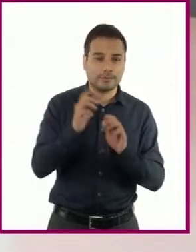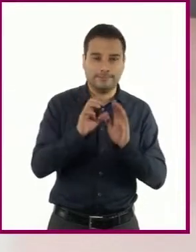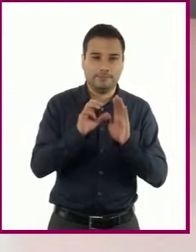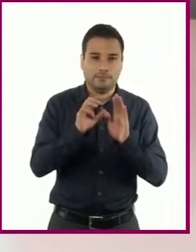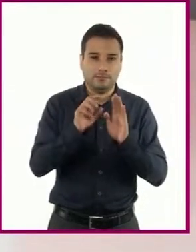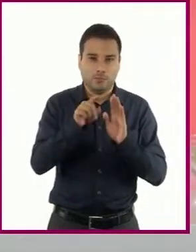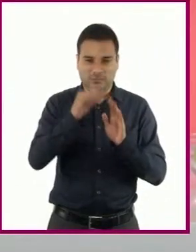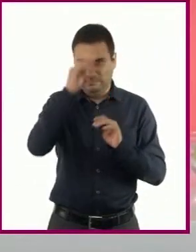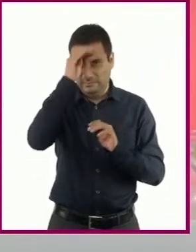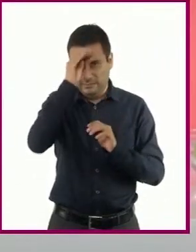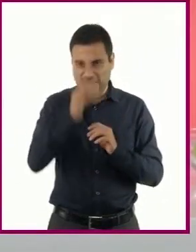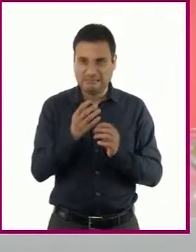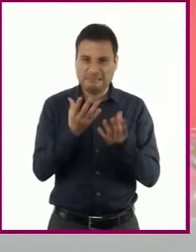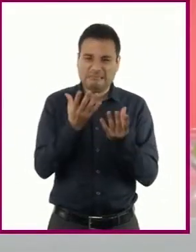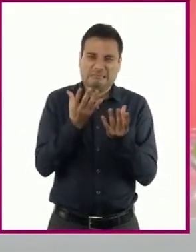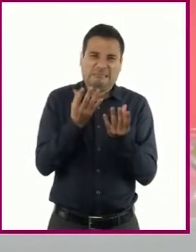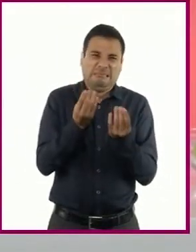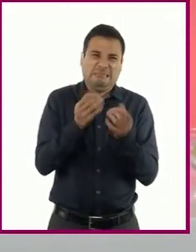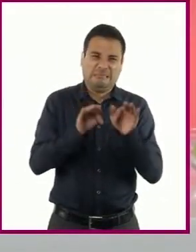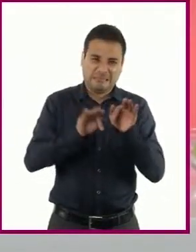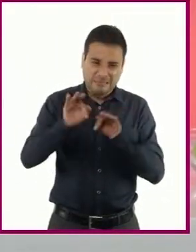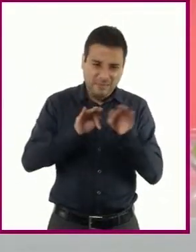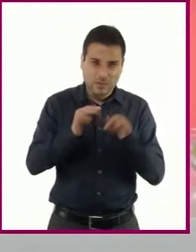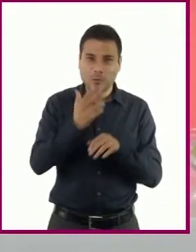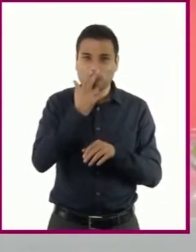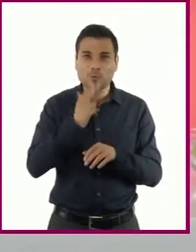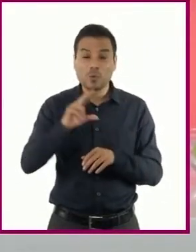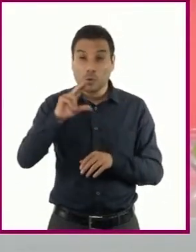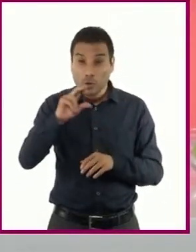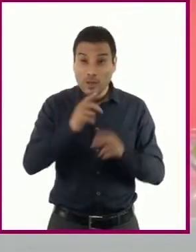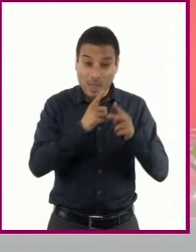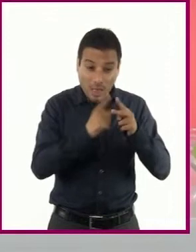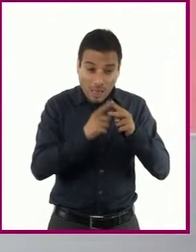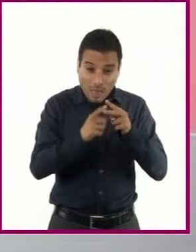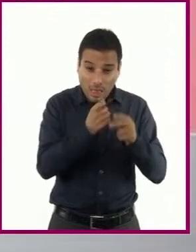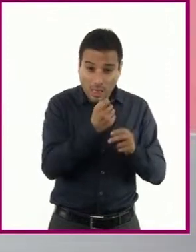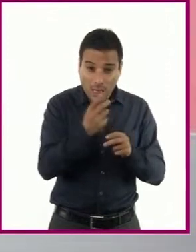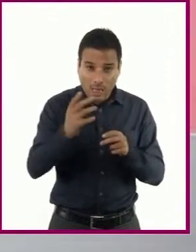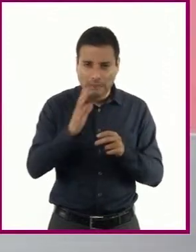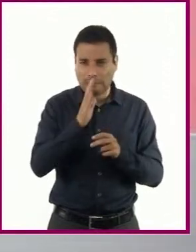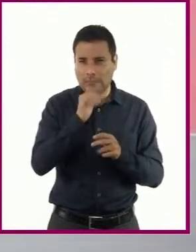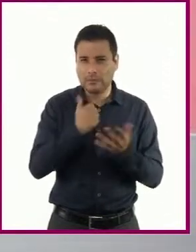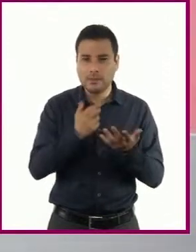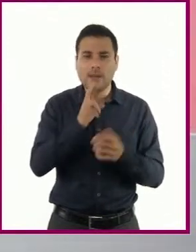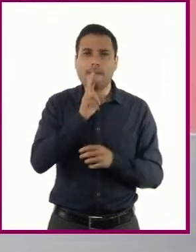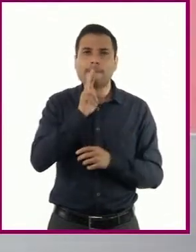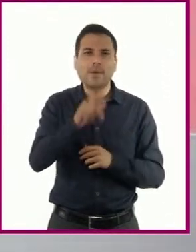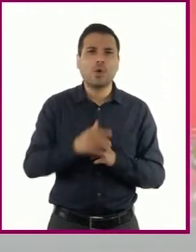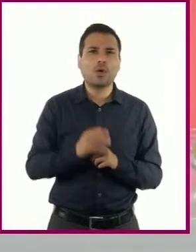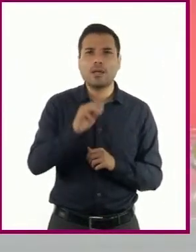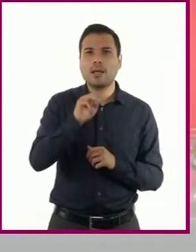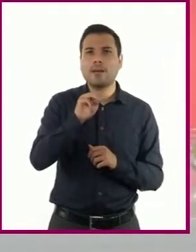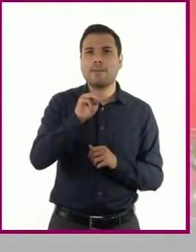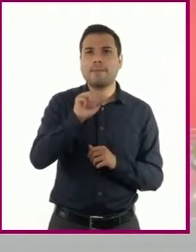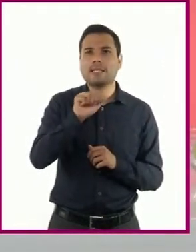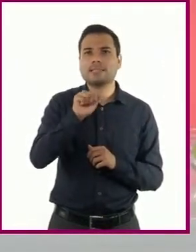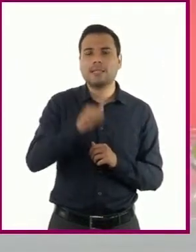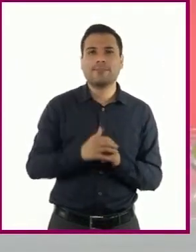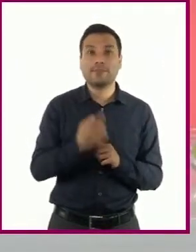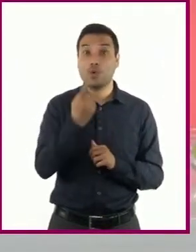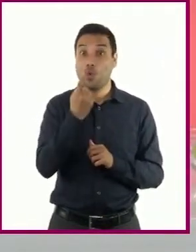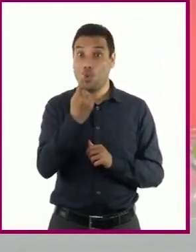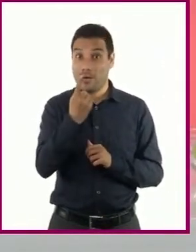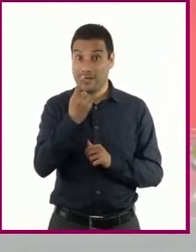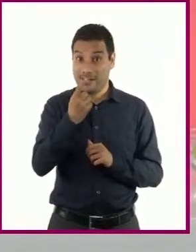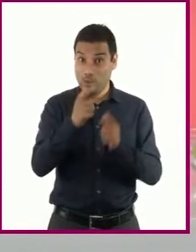es demasiado trabajo contar cada docena, de modo que deciden medir los bombones por masa y encuentran que una docena de